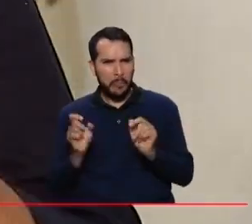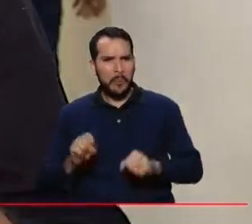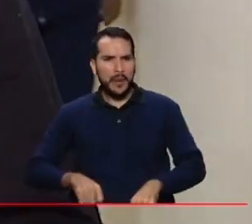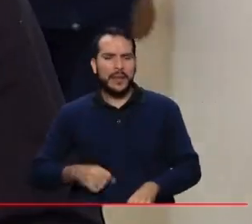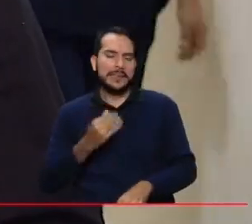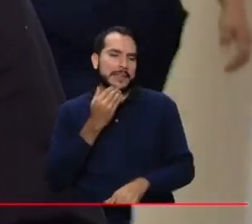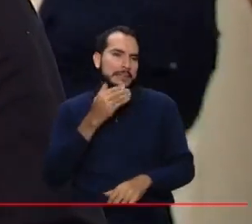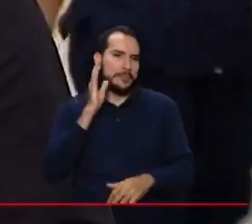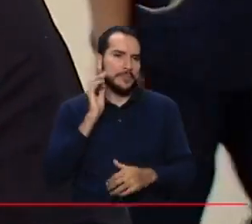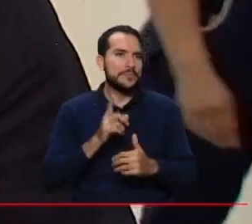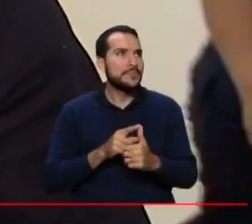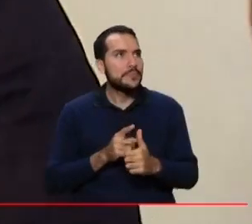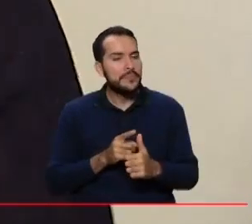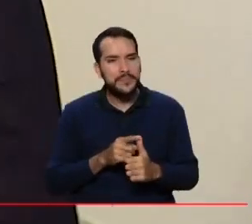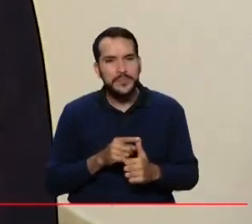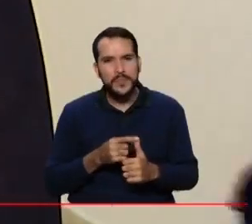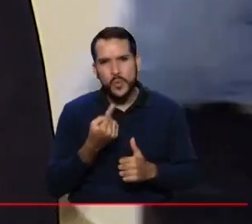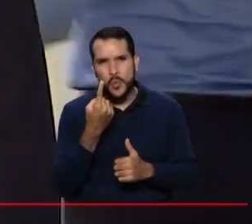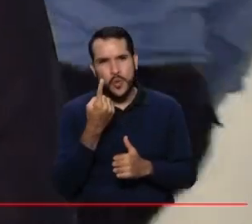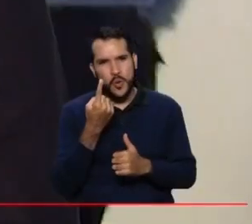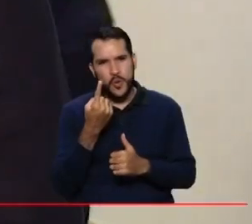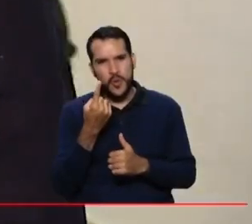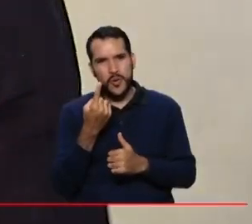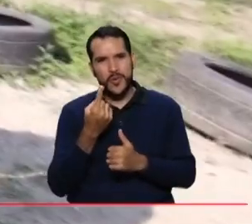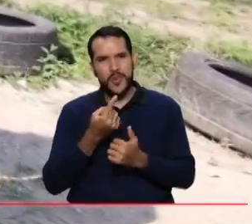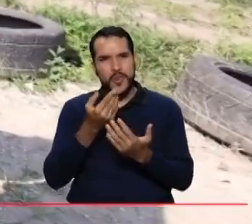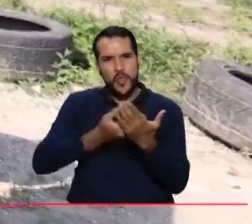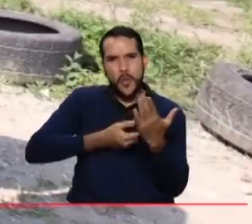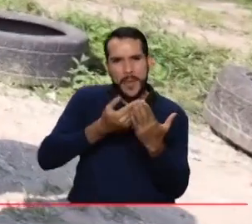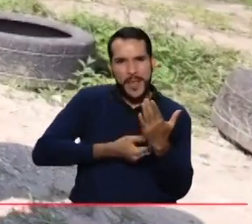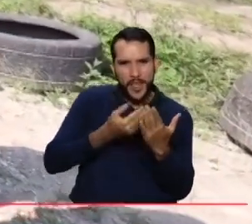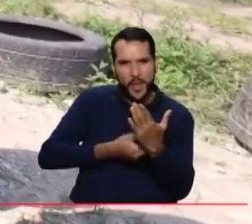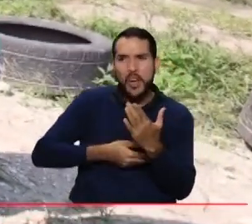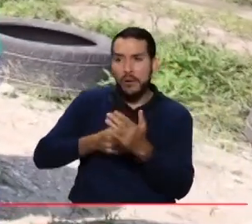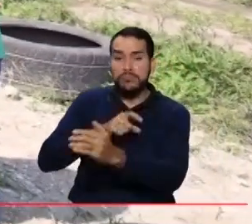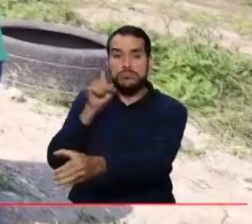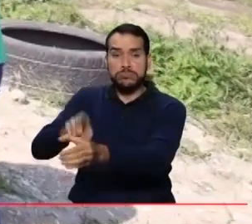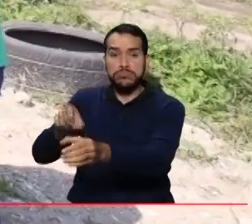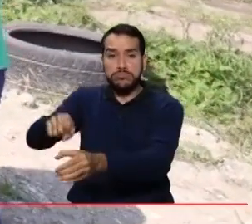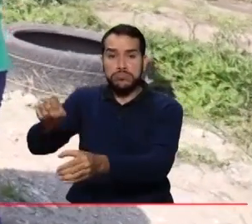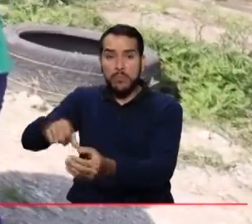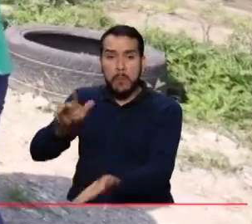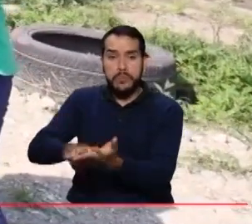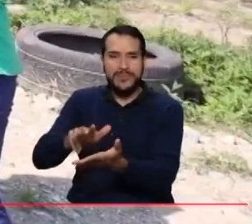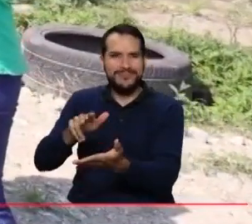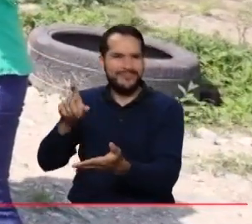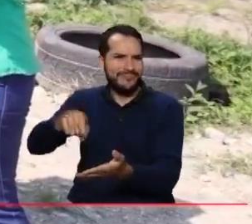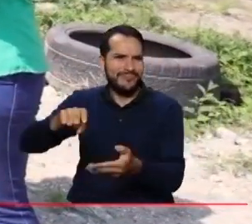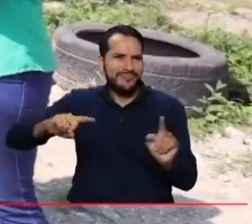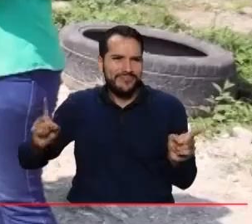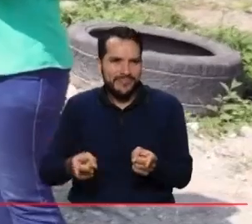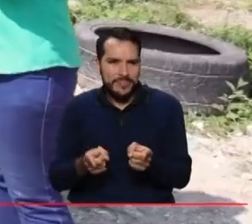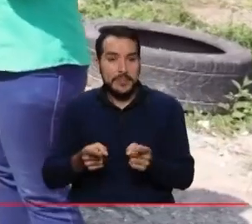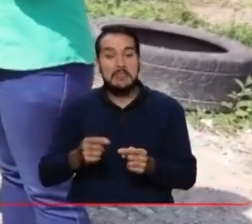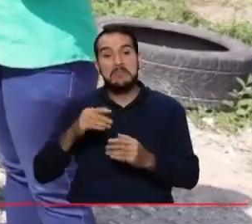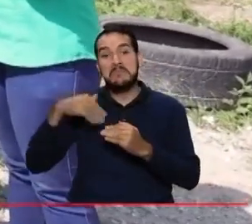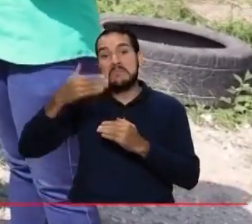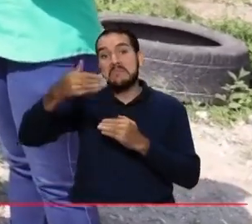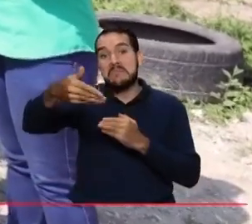ejemplo, hay un trámite que es constancia de erradicación de documentos. Al final del presente cuatrienio, la opinión pública podrá